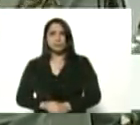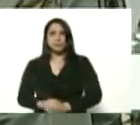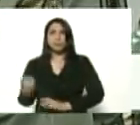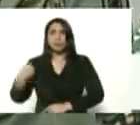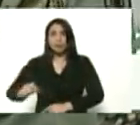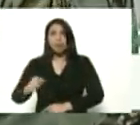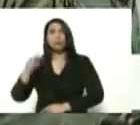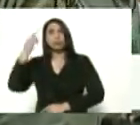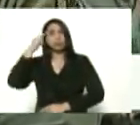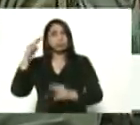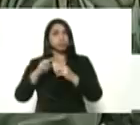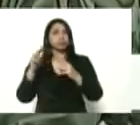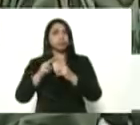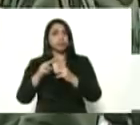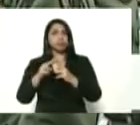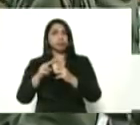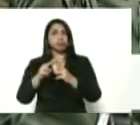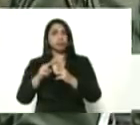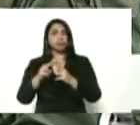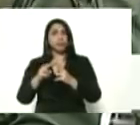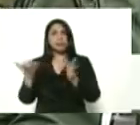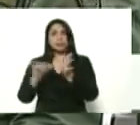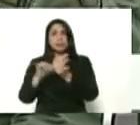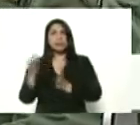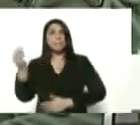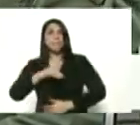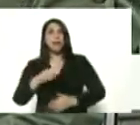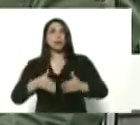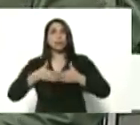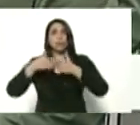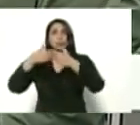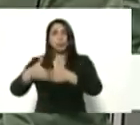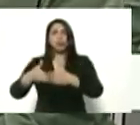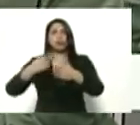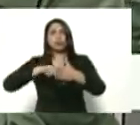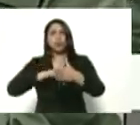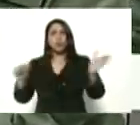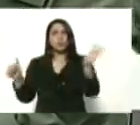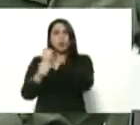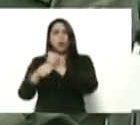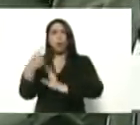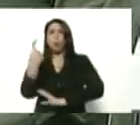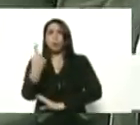teniendo conocimiento que venían dos embarcaciones. Logramos divisar solo una.